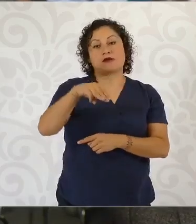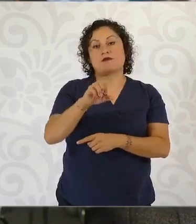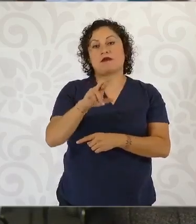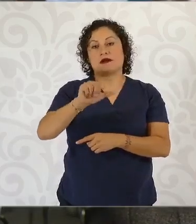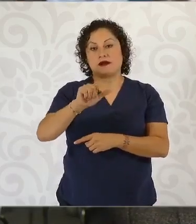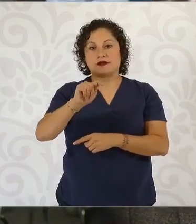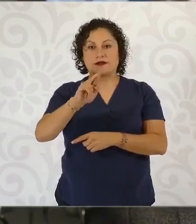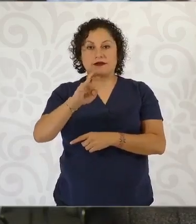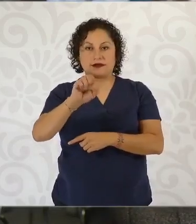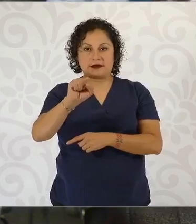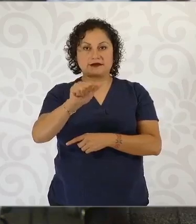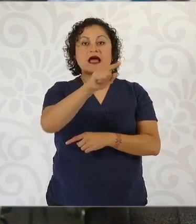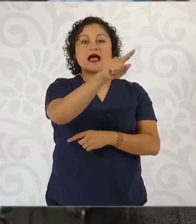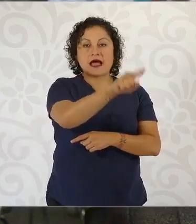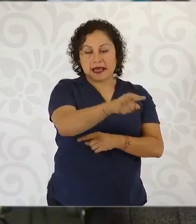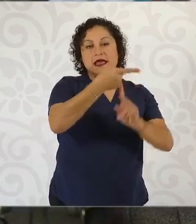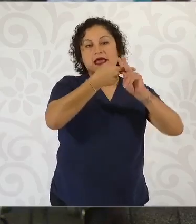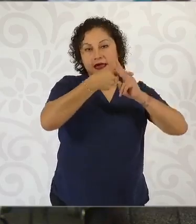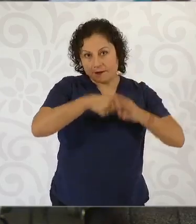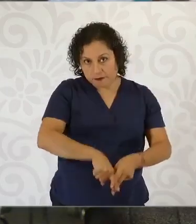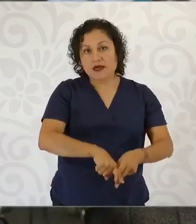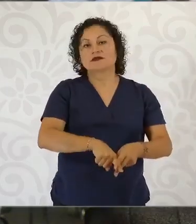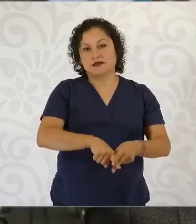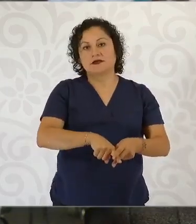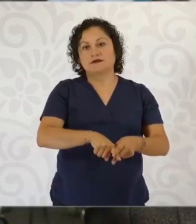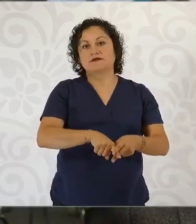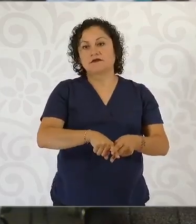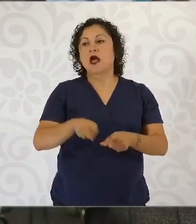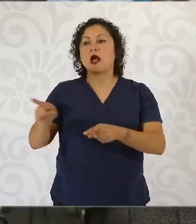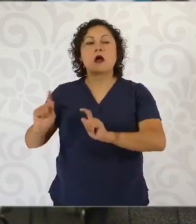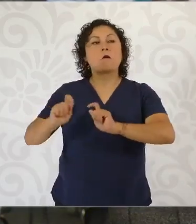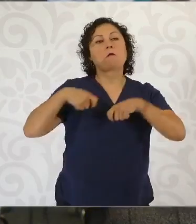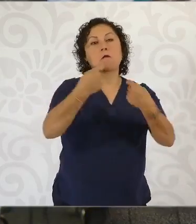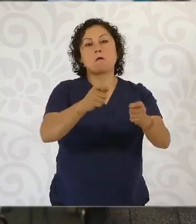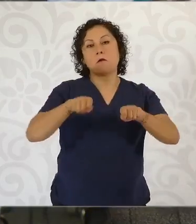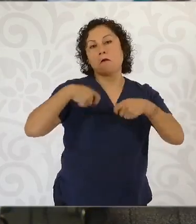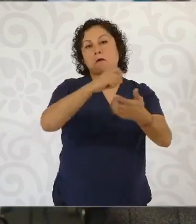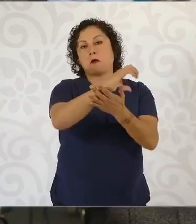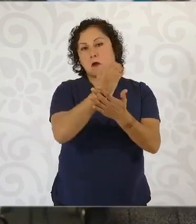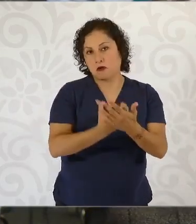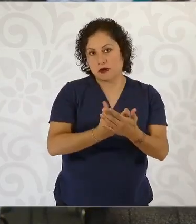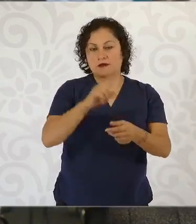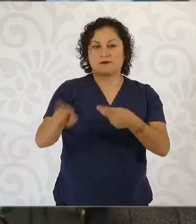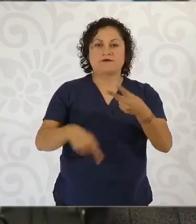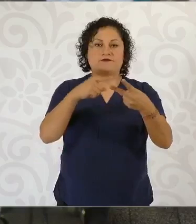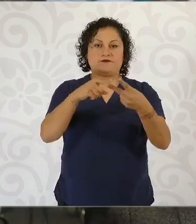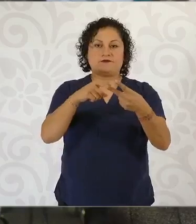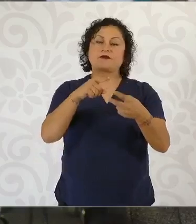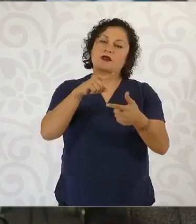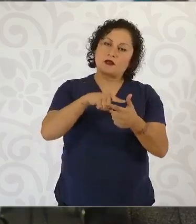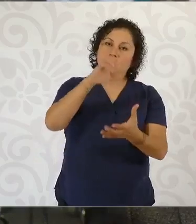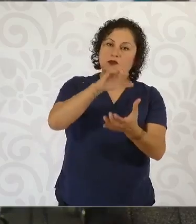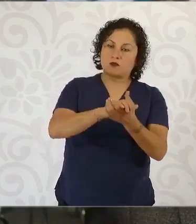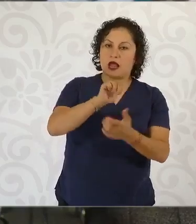como accionista, es cuando comienzan a recibir los contratos esta empresa. Aldo Díaz Pérez, su esposo, tiene